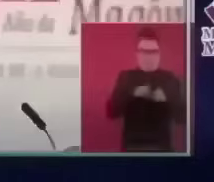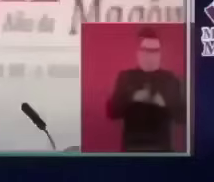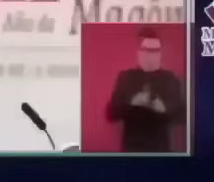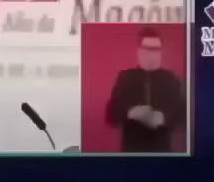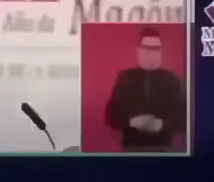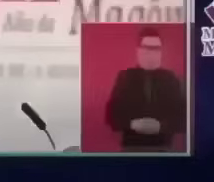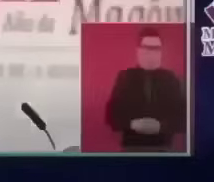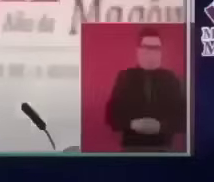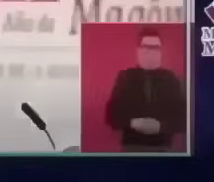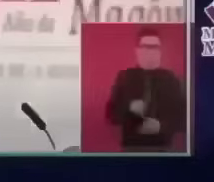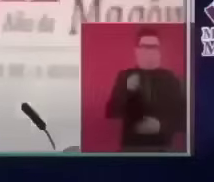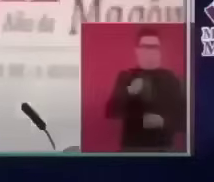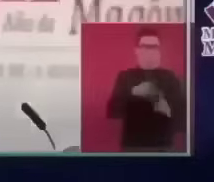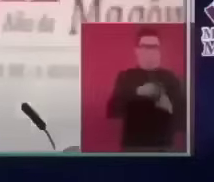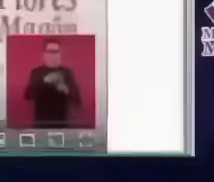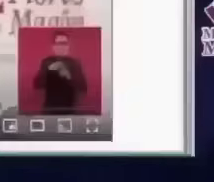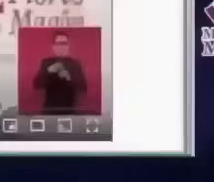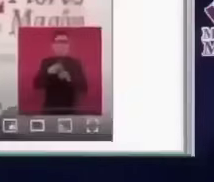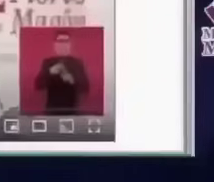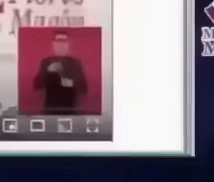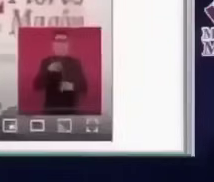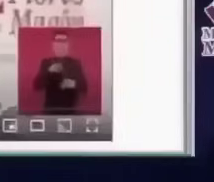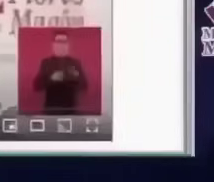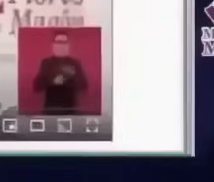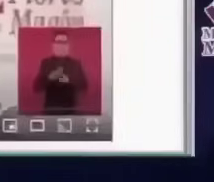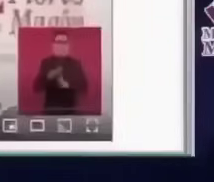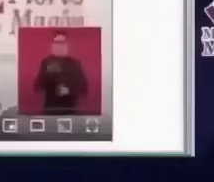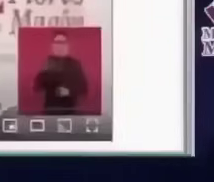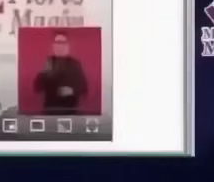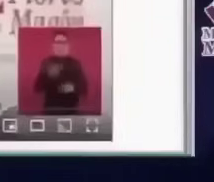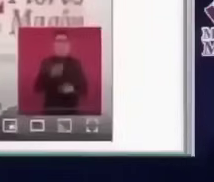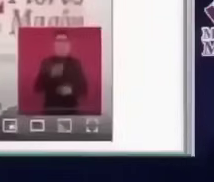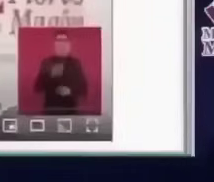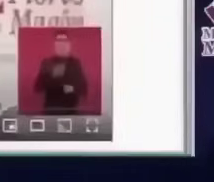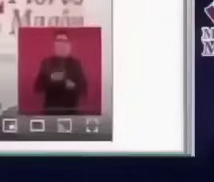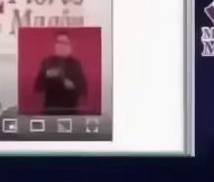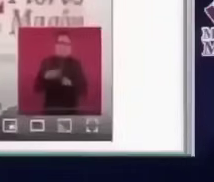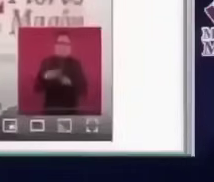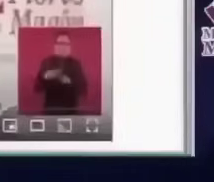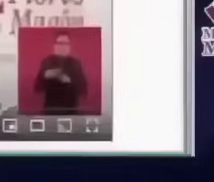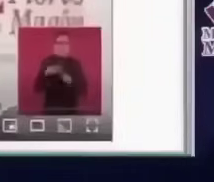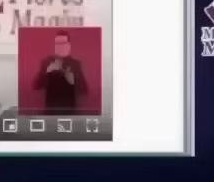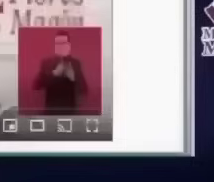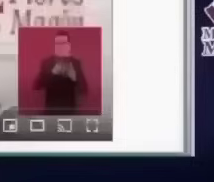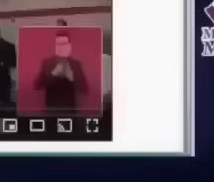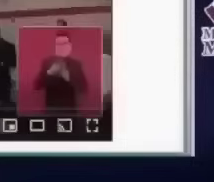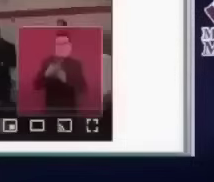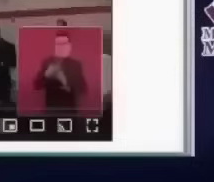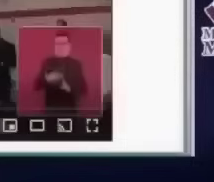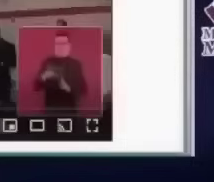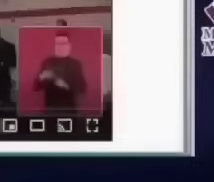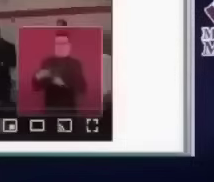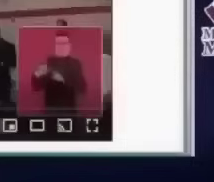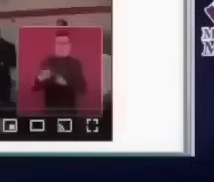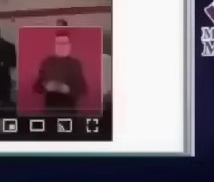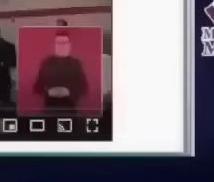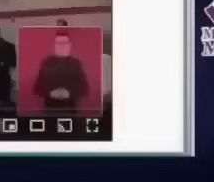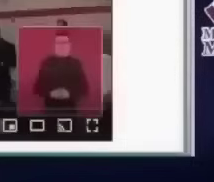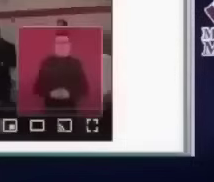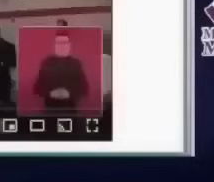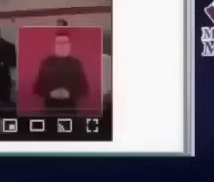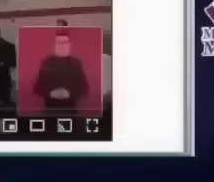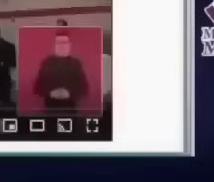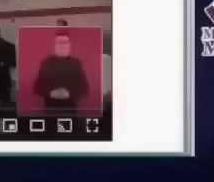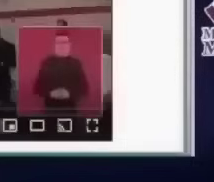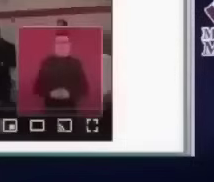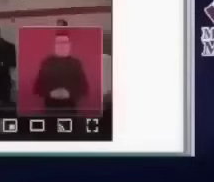dedicaba al secuestro, la extorsión y perpetró diversos homicidios y desapariciones en la